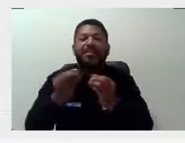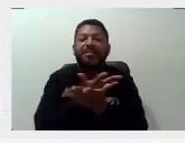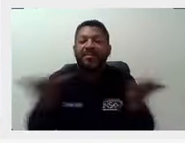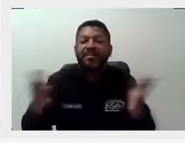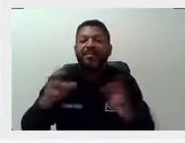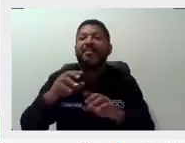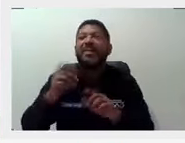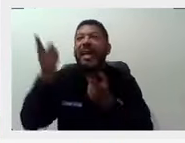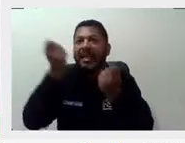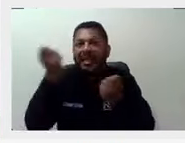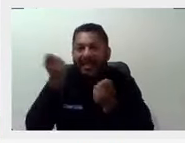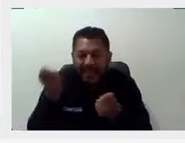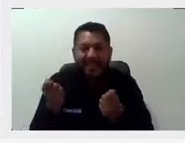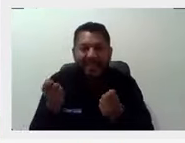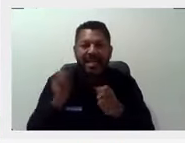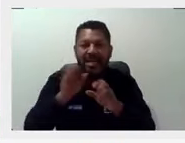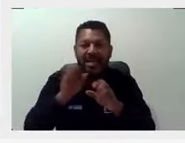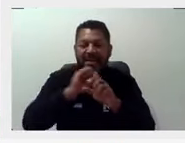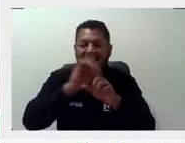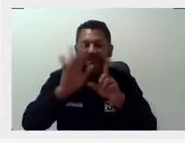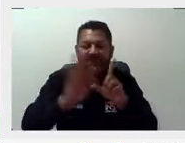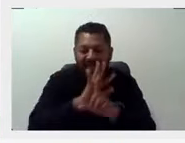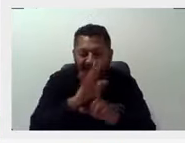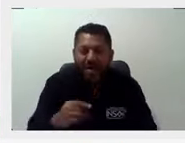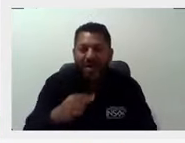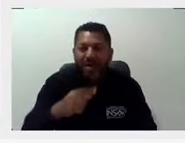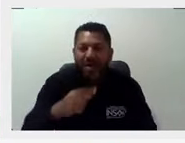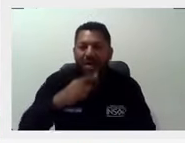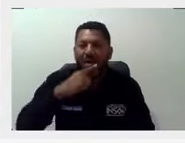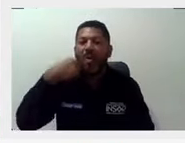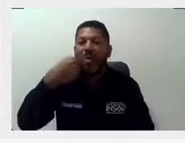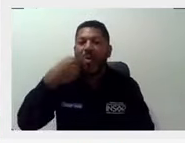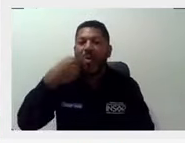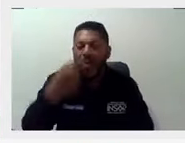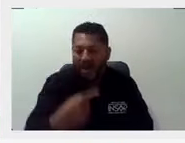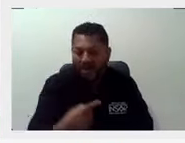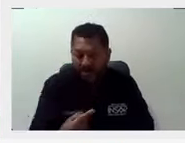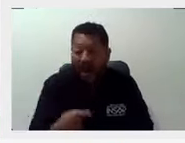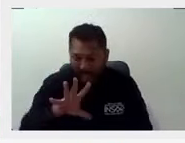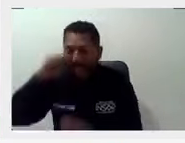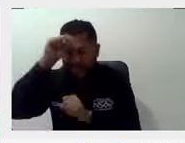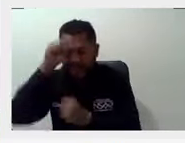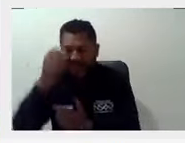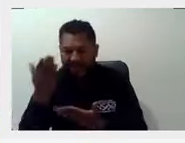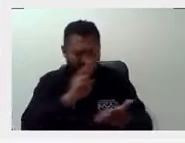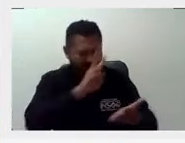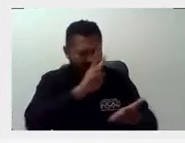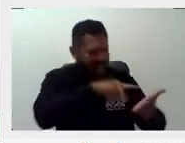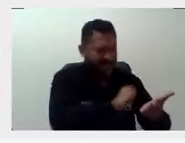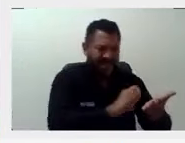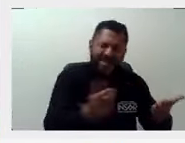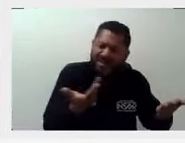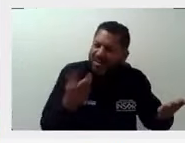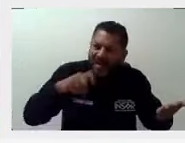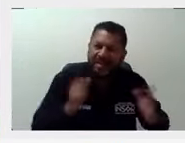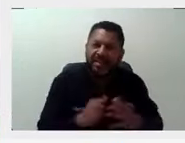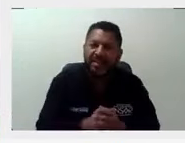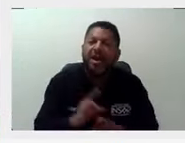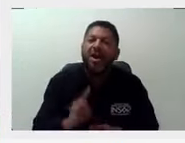métodos, ver un video, leerse un cuento. Pero el tema es cómo entendemos esa flexibilización. O sea,